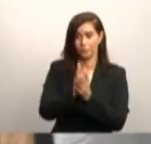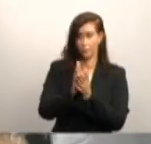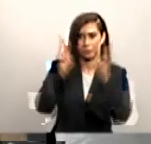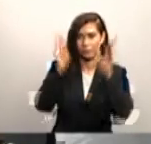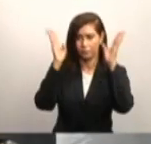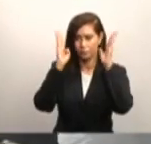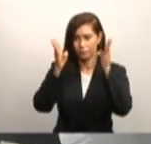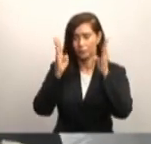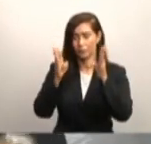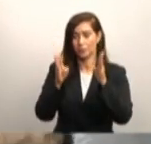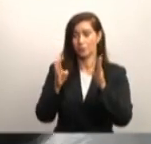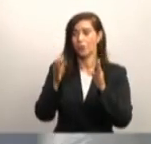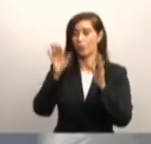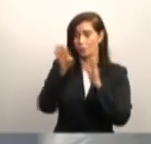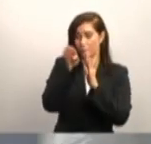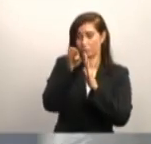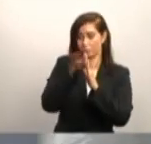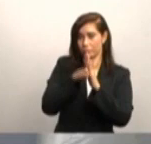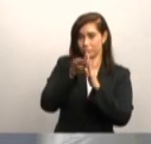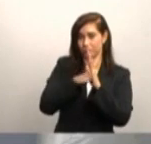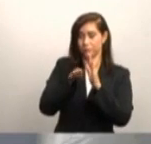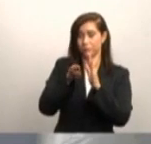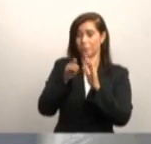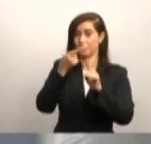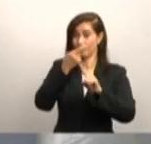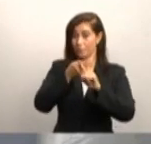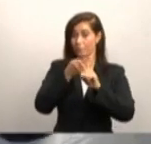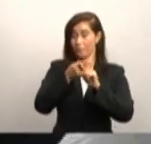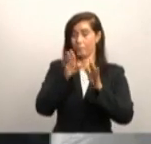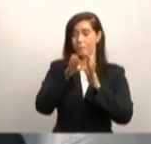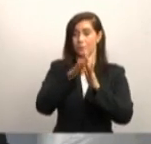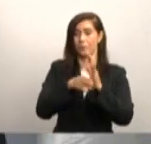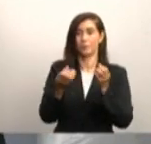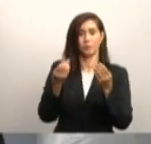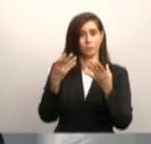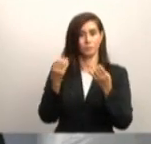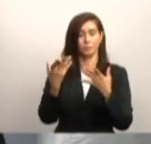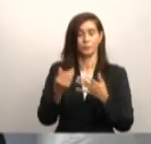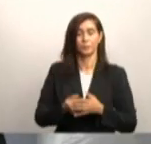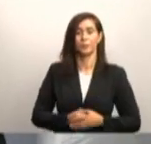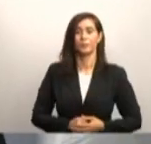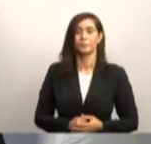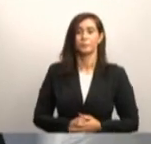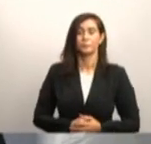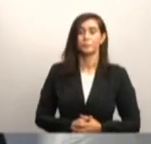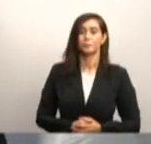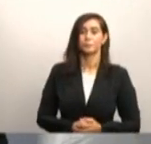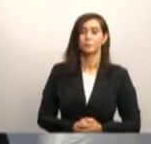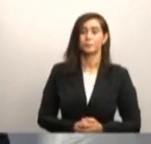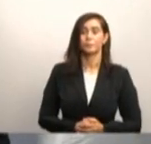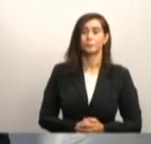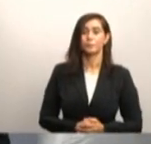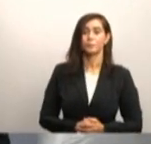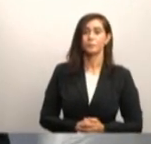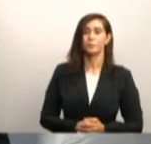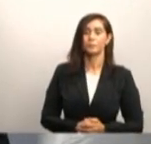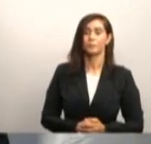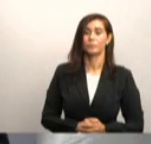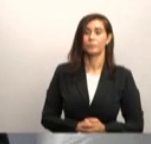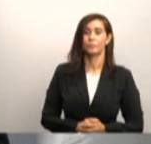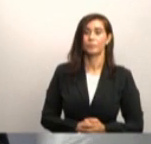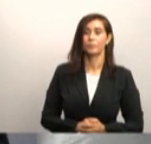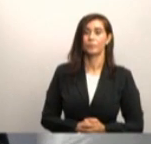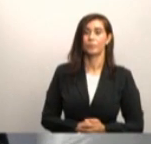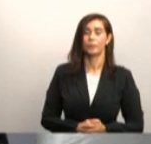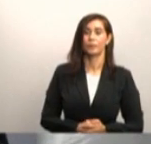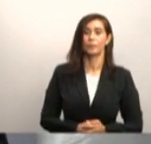en cada uno de los boletines cómo ha ido reduciendo el impacto, no solamente de la incidencia de